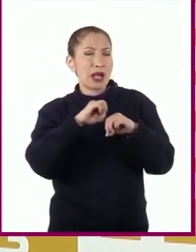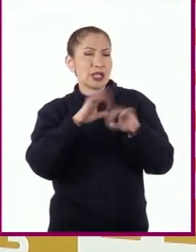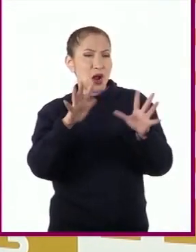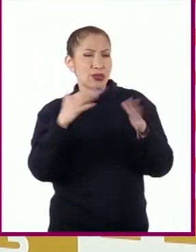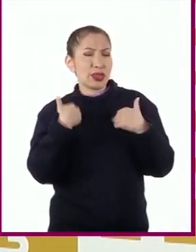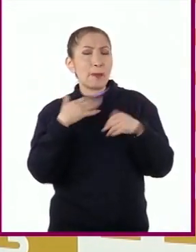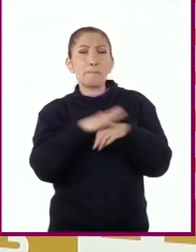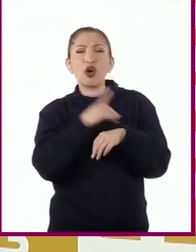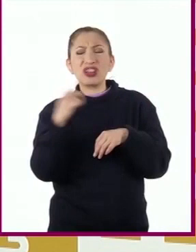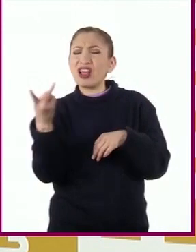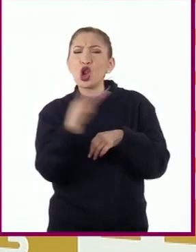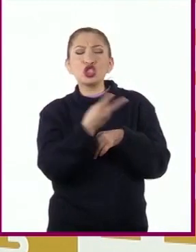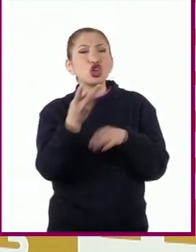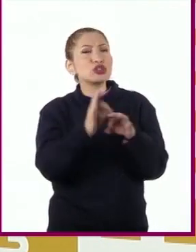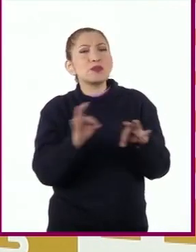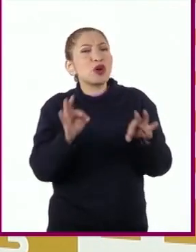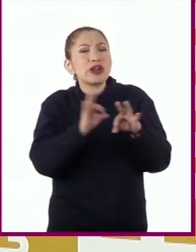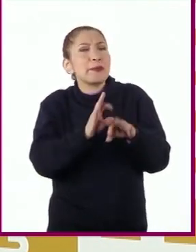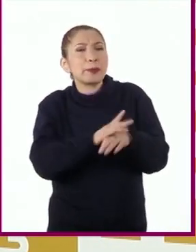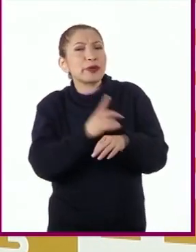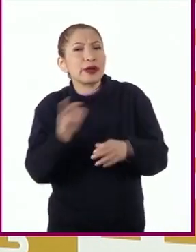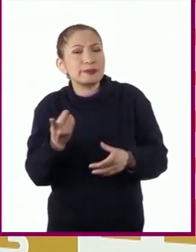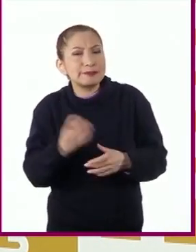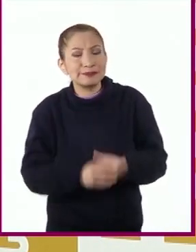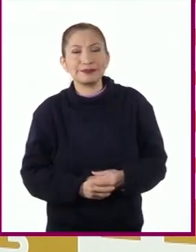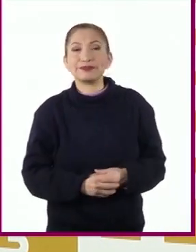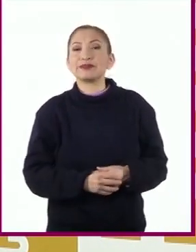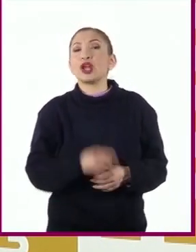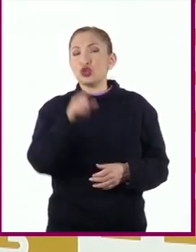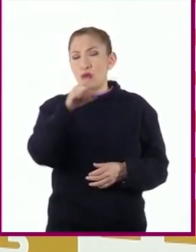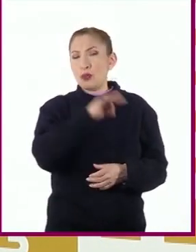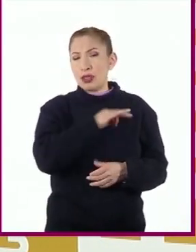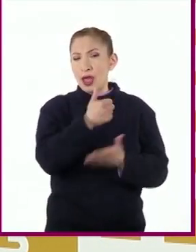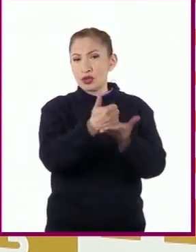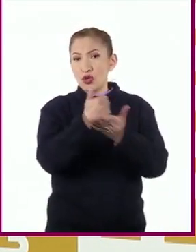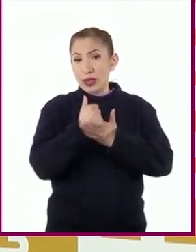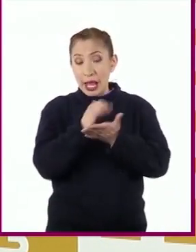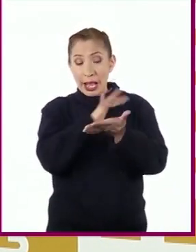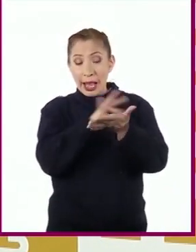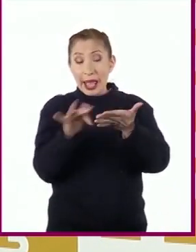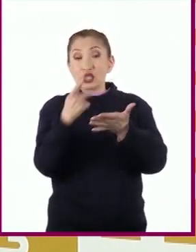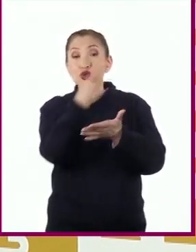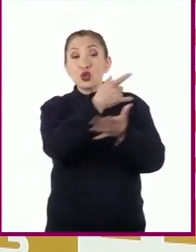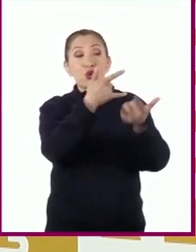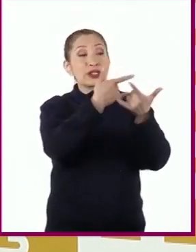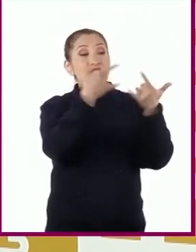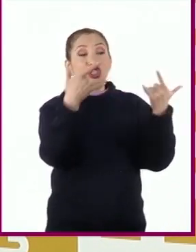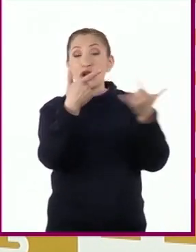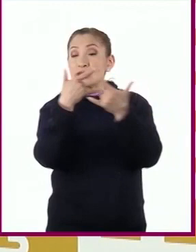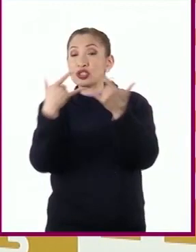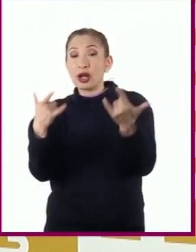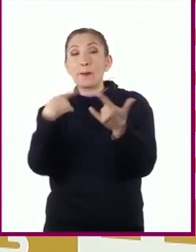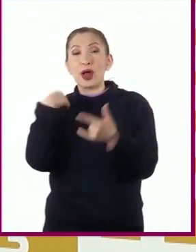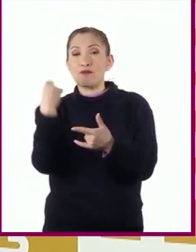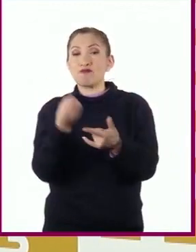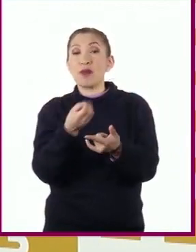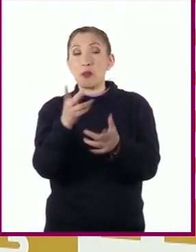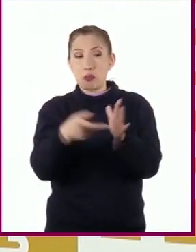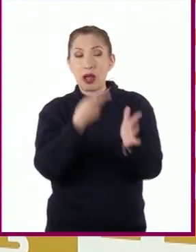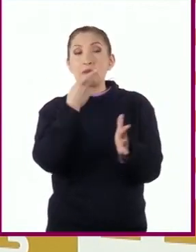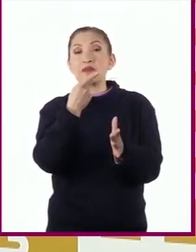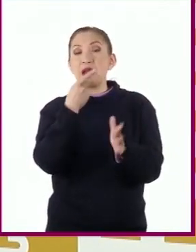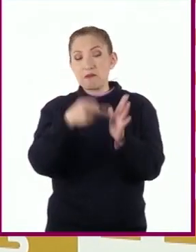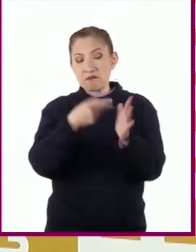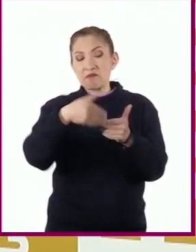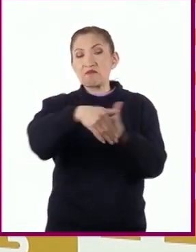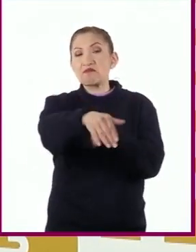por qué fueron tan importantes, puedes ayudarnos a leer su biografía ya que los nombraremos